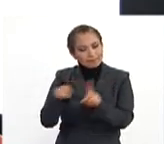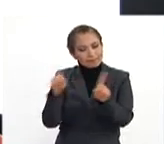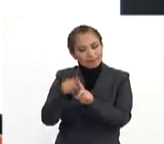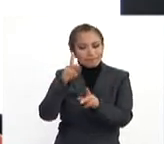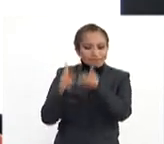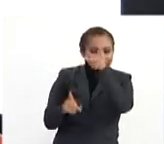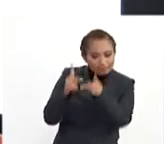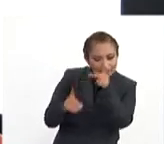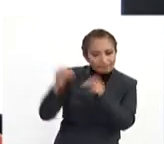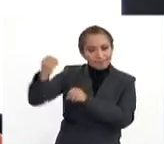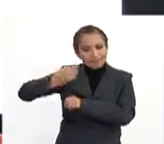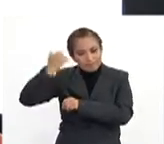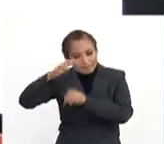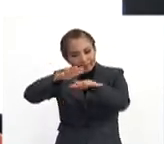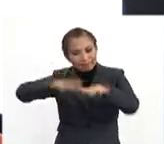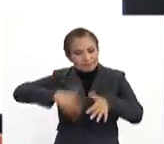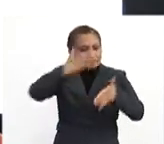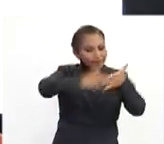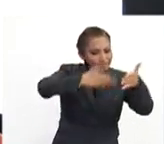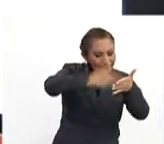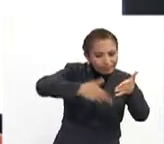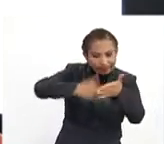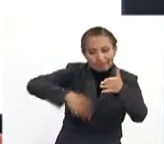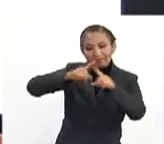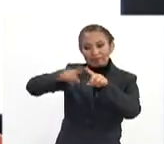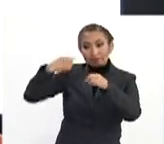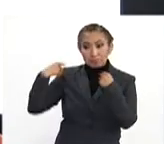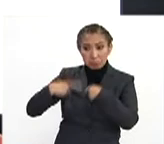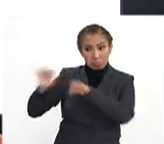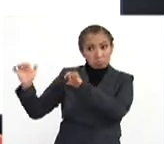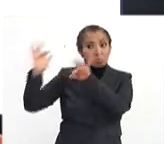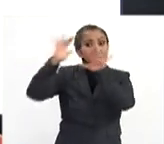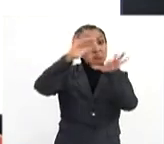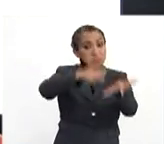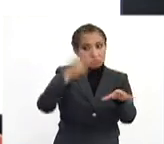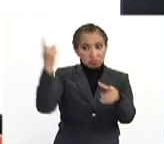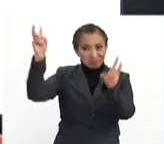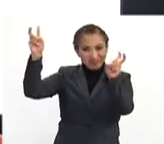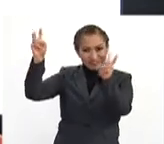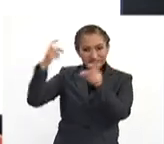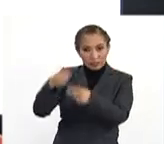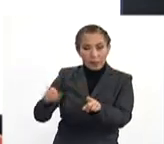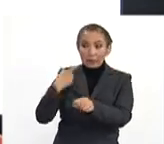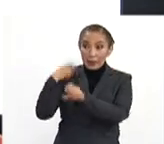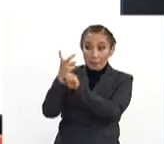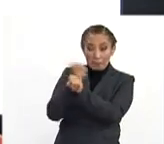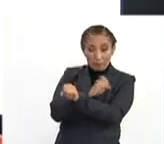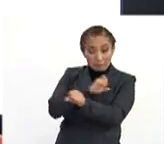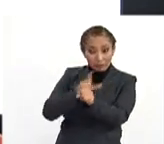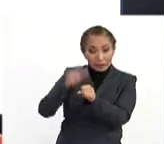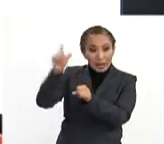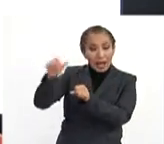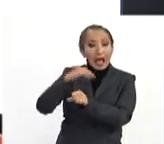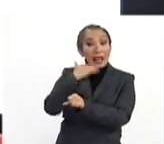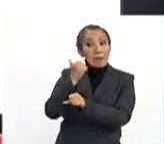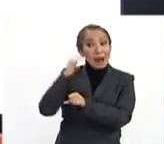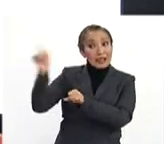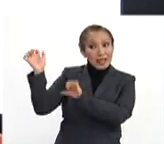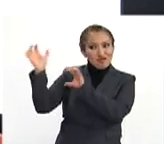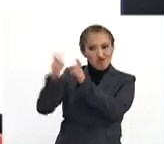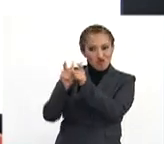de charlas, conferencias, talleres. Viene gente muy importante de la industria. Tenemos como invitado especial a